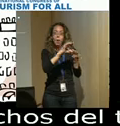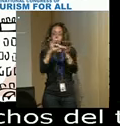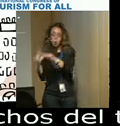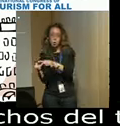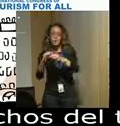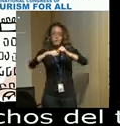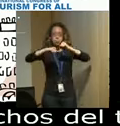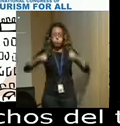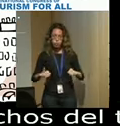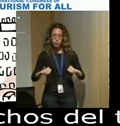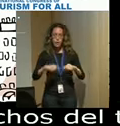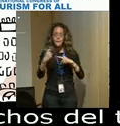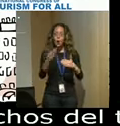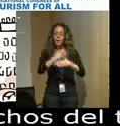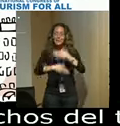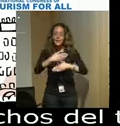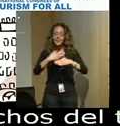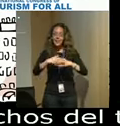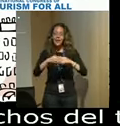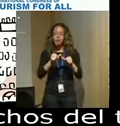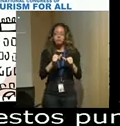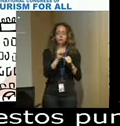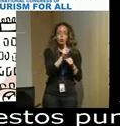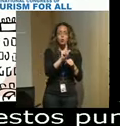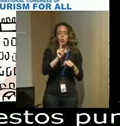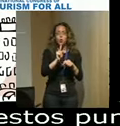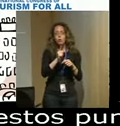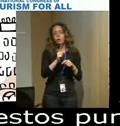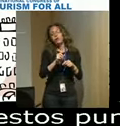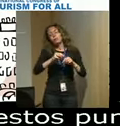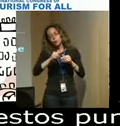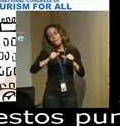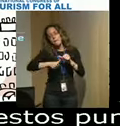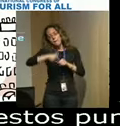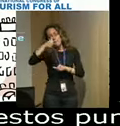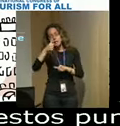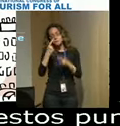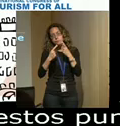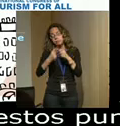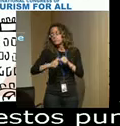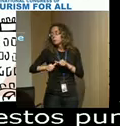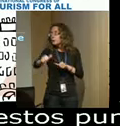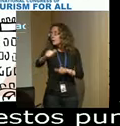allá del tipo de discapacidad o de otras cuestiones. ¿Me pasas, por favor? ¿Cómo voy?